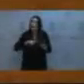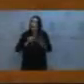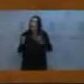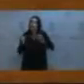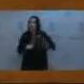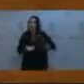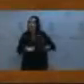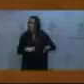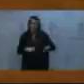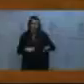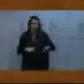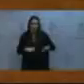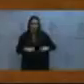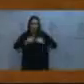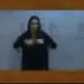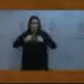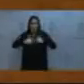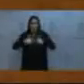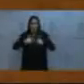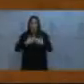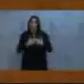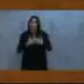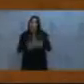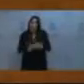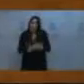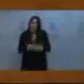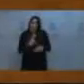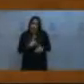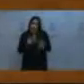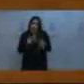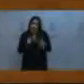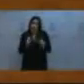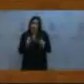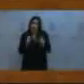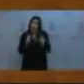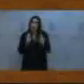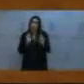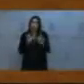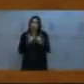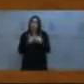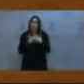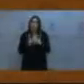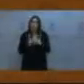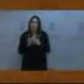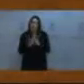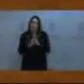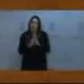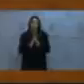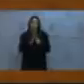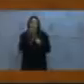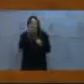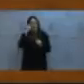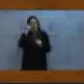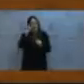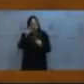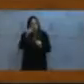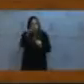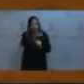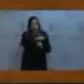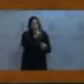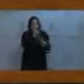tenemos claro, y yo la verdad que confío en que esto todo no empeore, confío, porque además sé